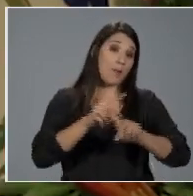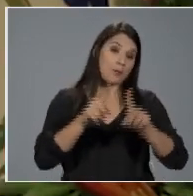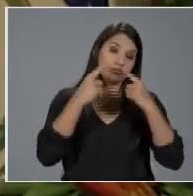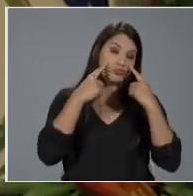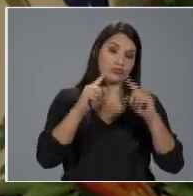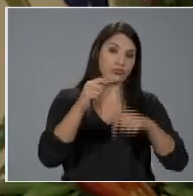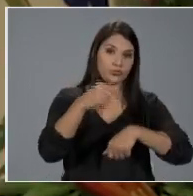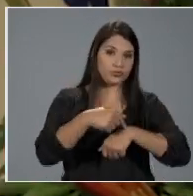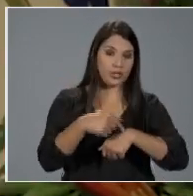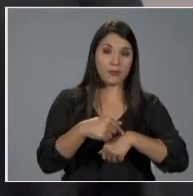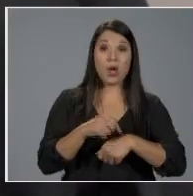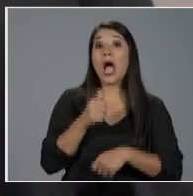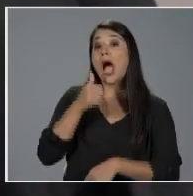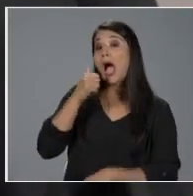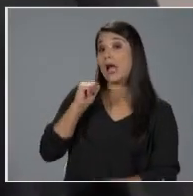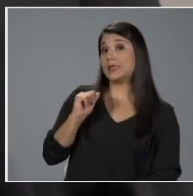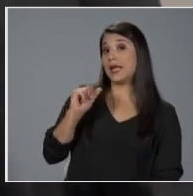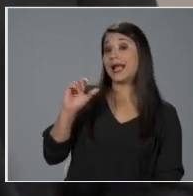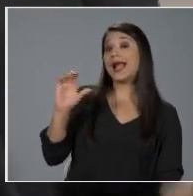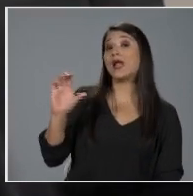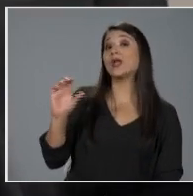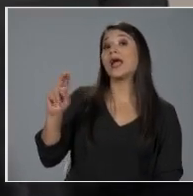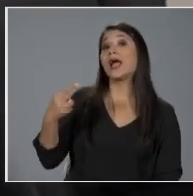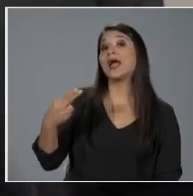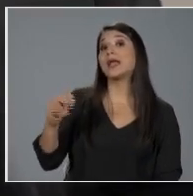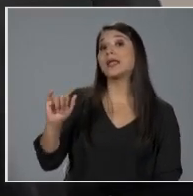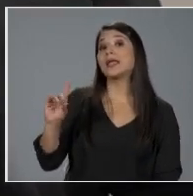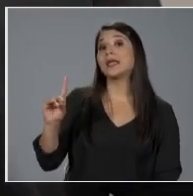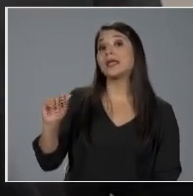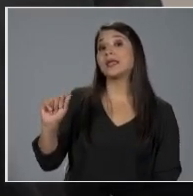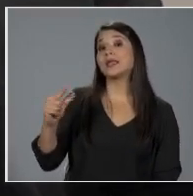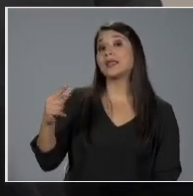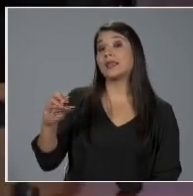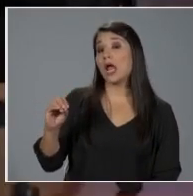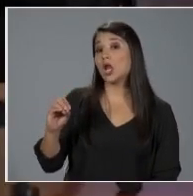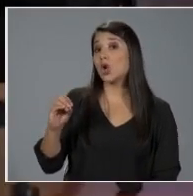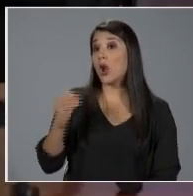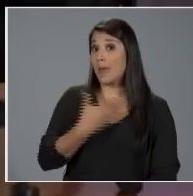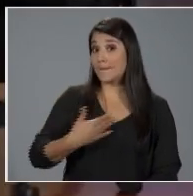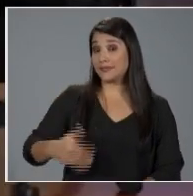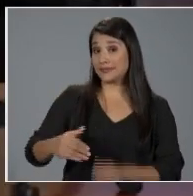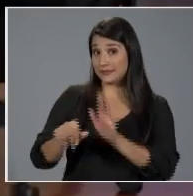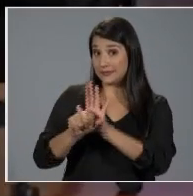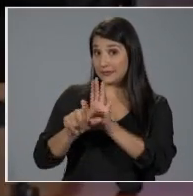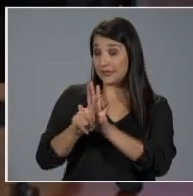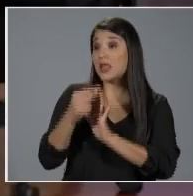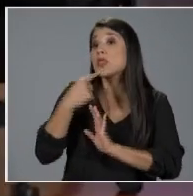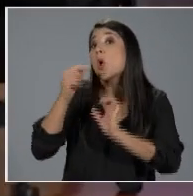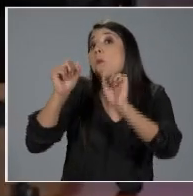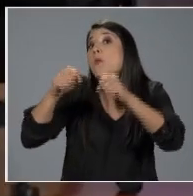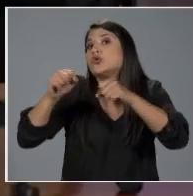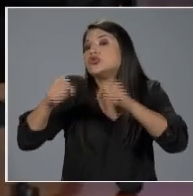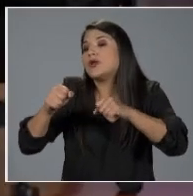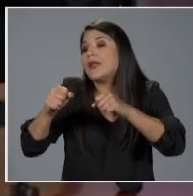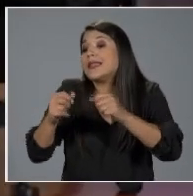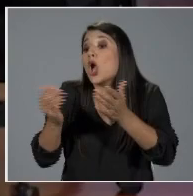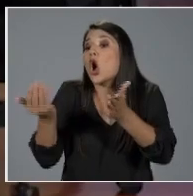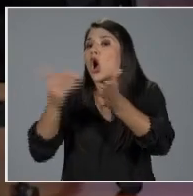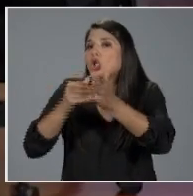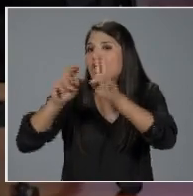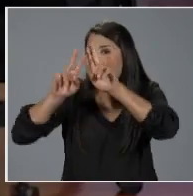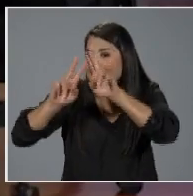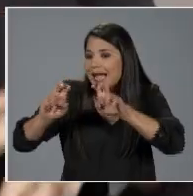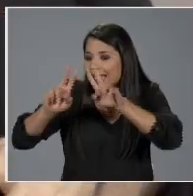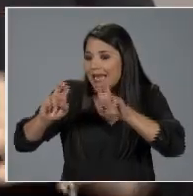tiempo. La misma Carolina Hidalgo dijo que había posibilidades de enmienda. La presidenta del Congreso. Exactamente, la presidenta del Congreso dijo hay posibilidades de